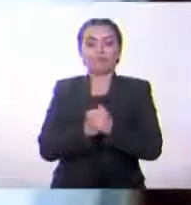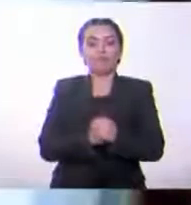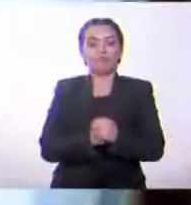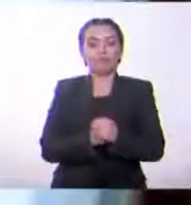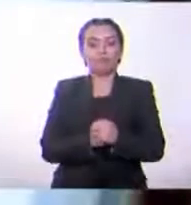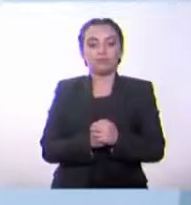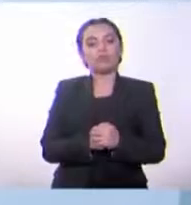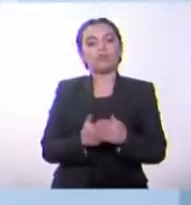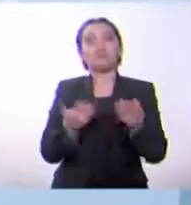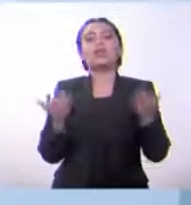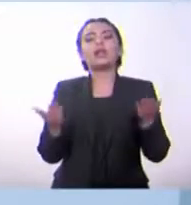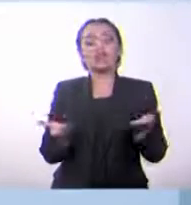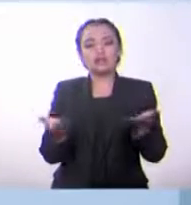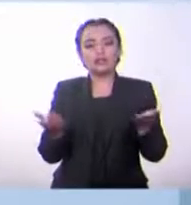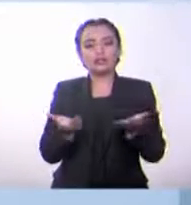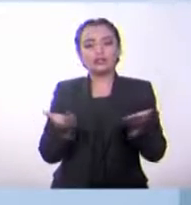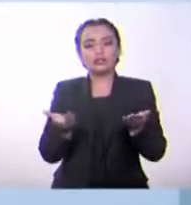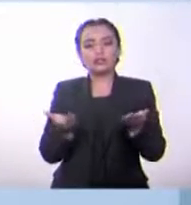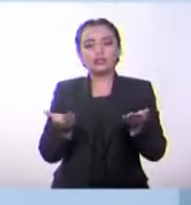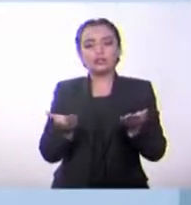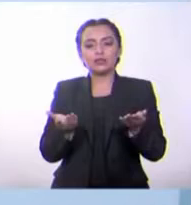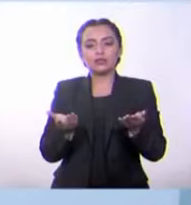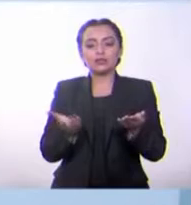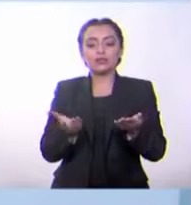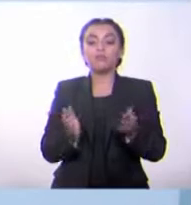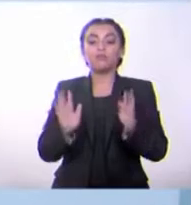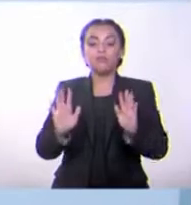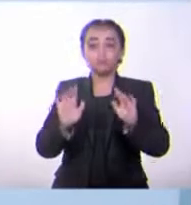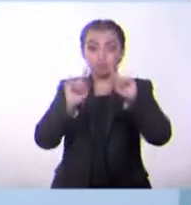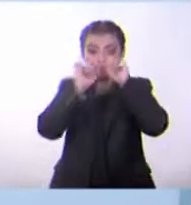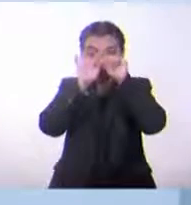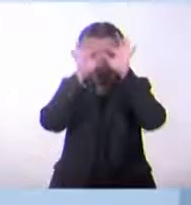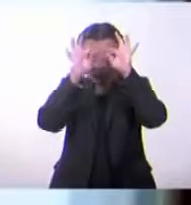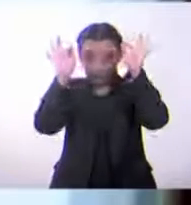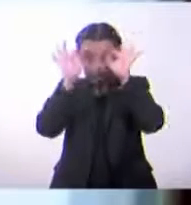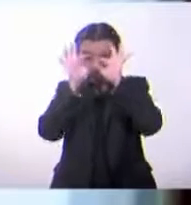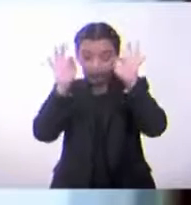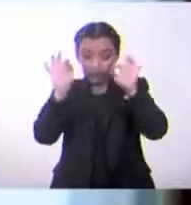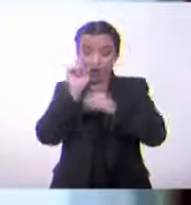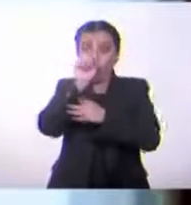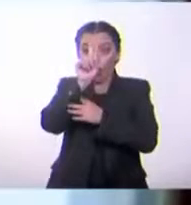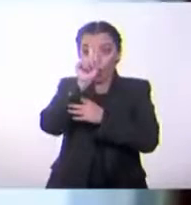Los gramos de soluto son 11.5